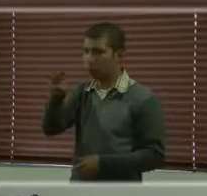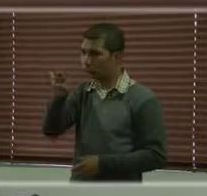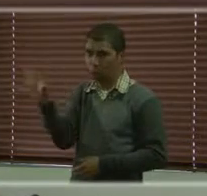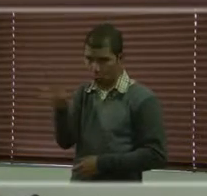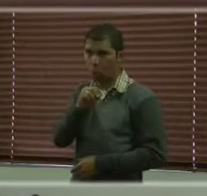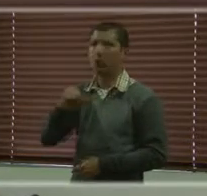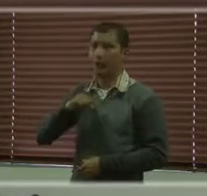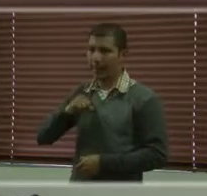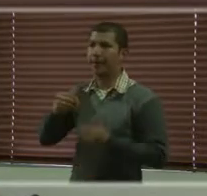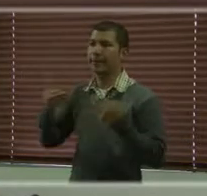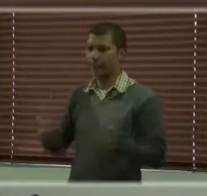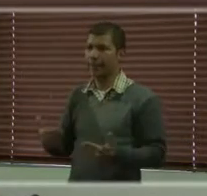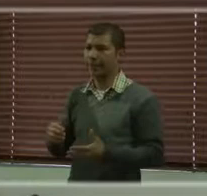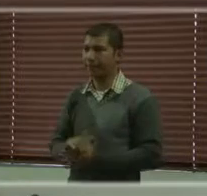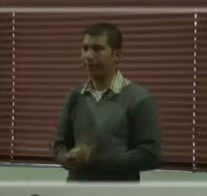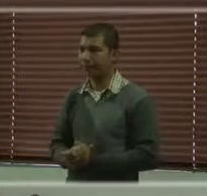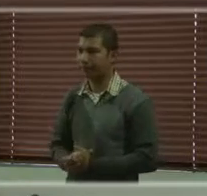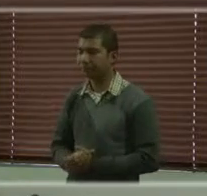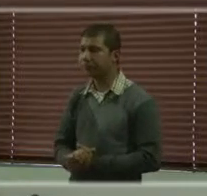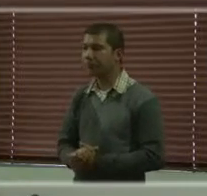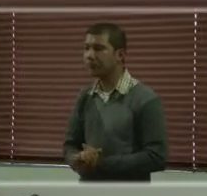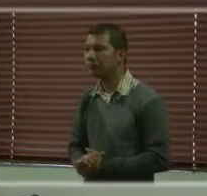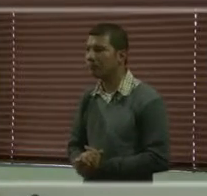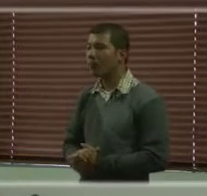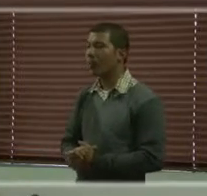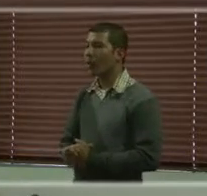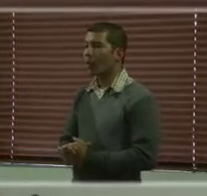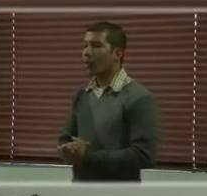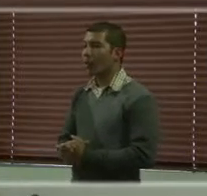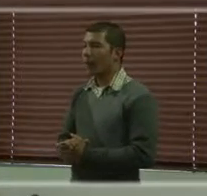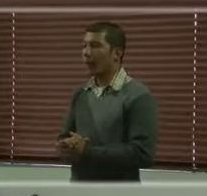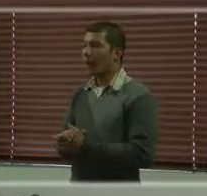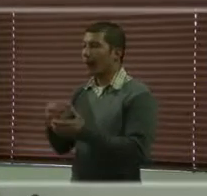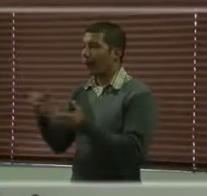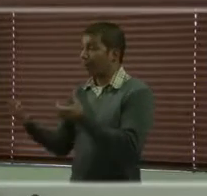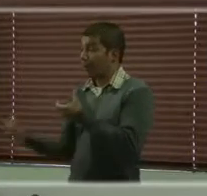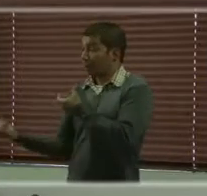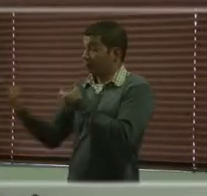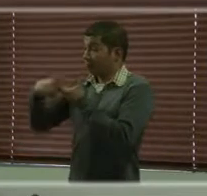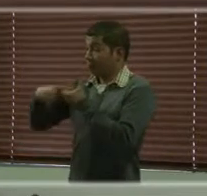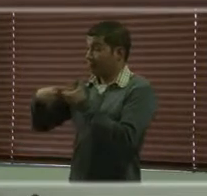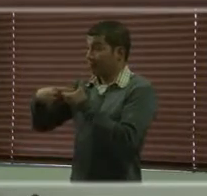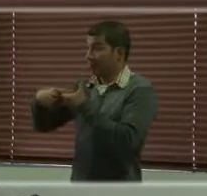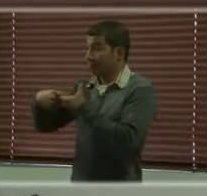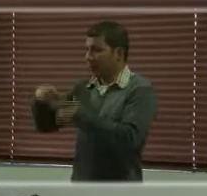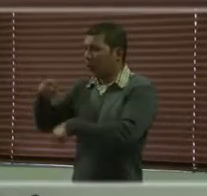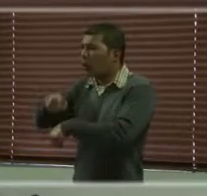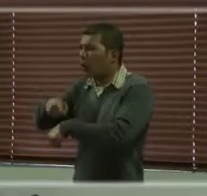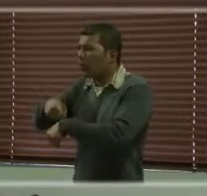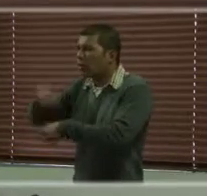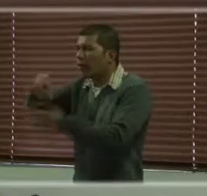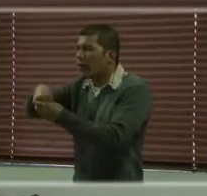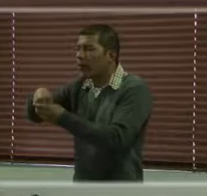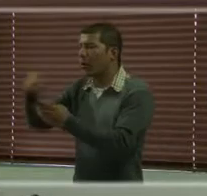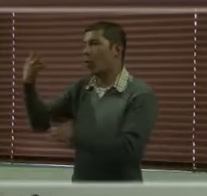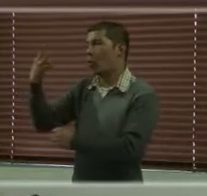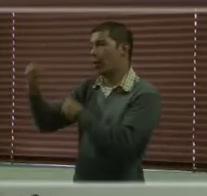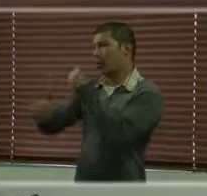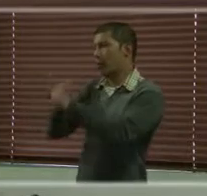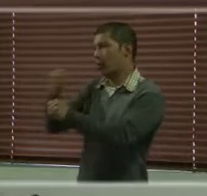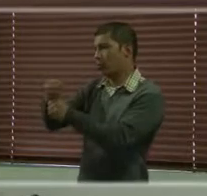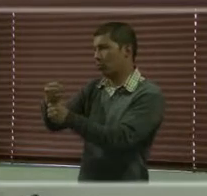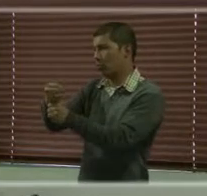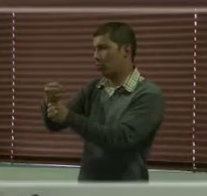cada miembro del comité pues se elige por un mandato de cuatro años con la posibilidad de una reelección